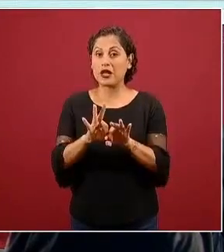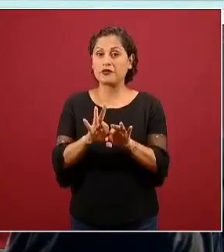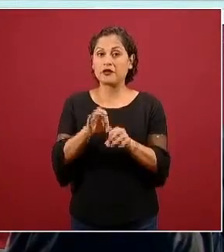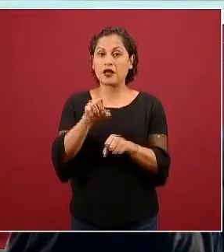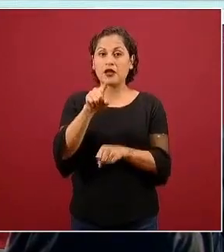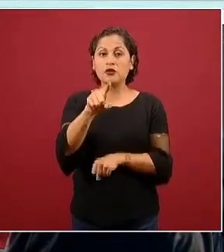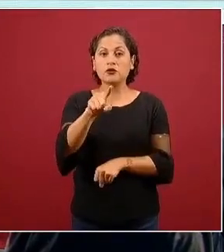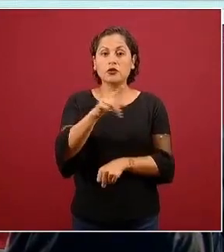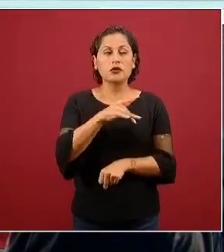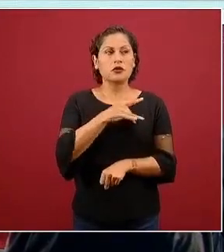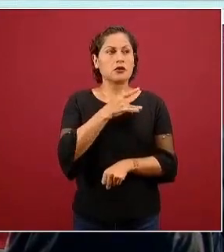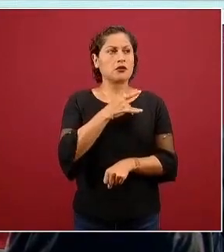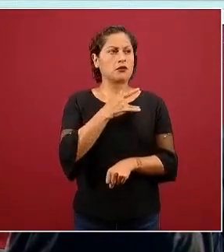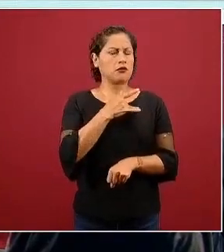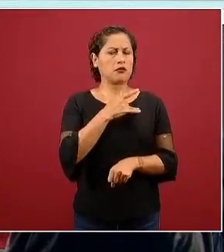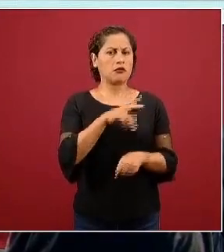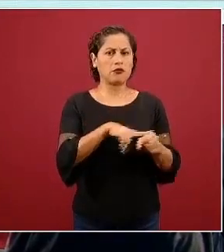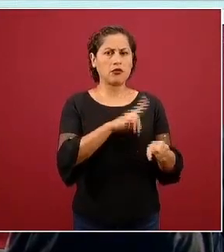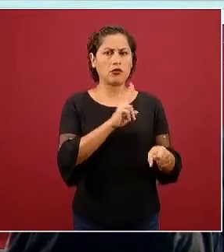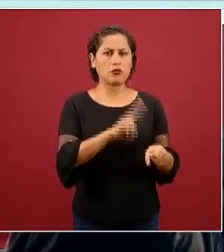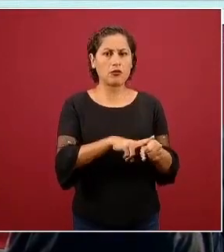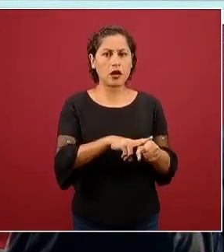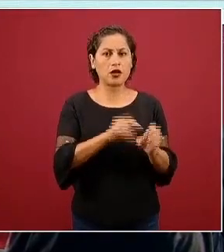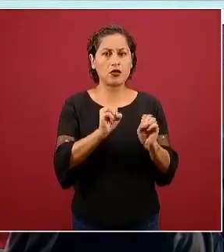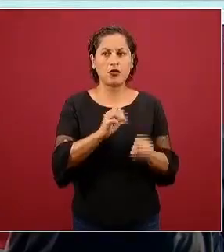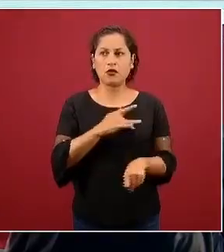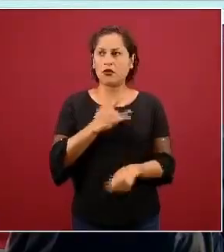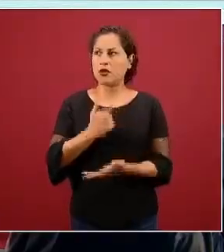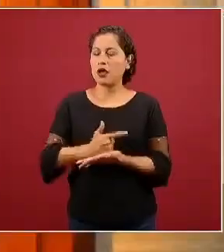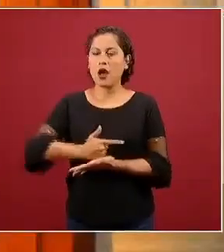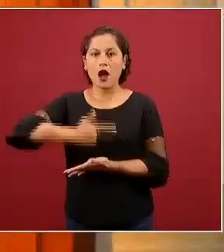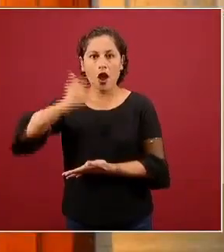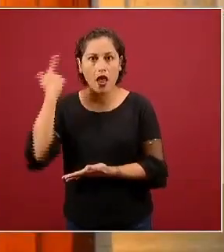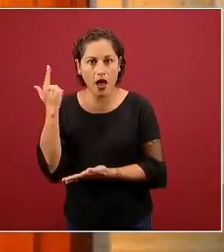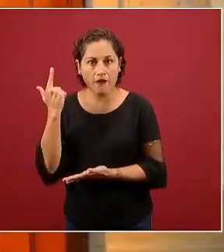son emociones normales de lo que ya no es normal.